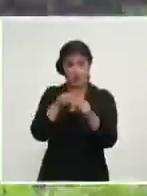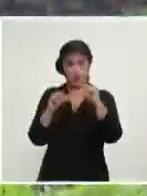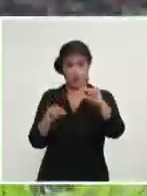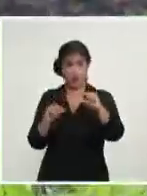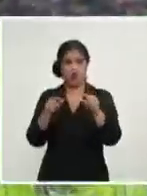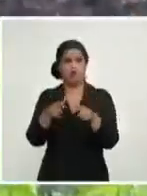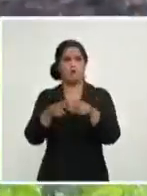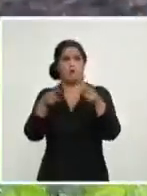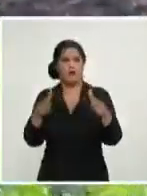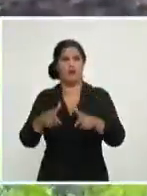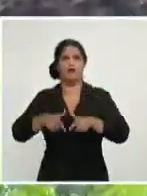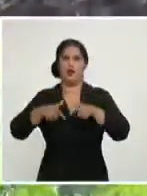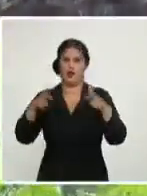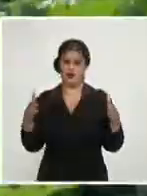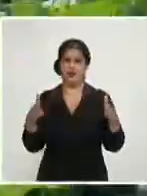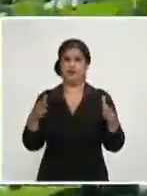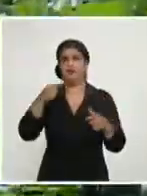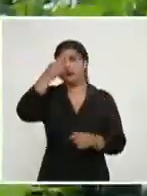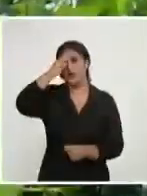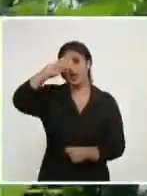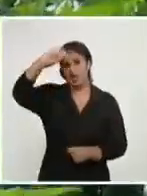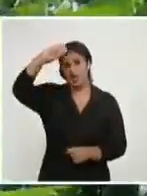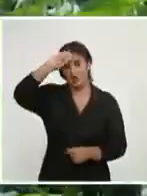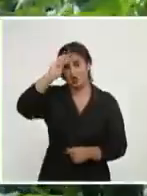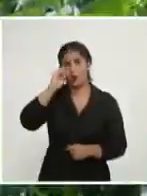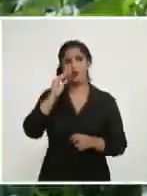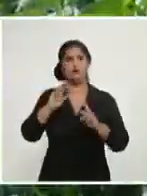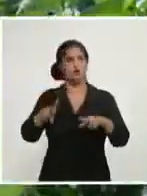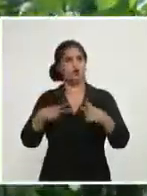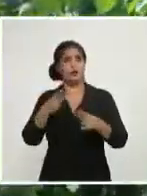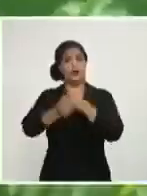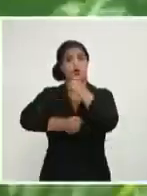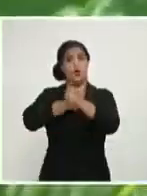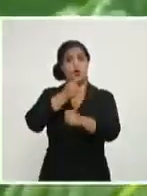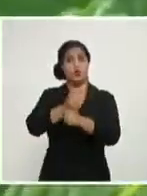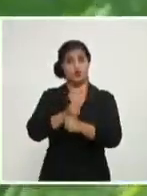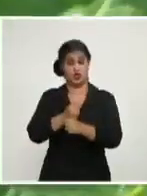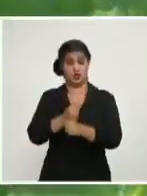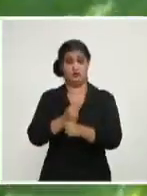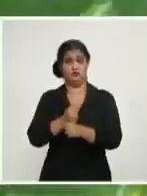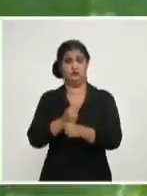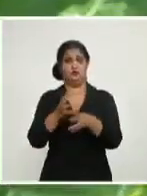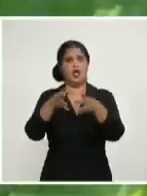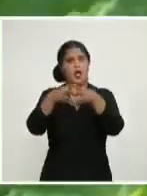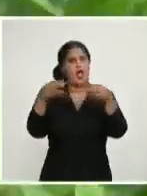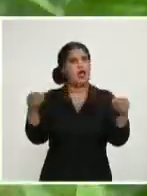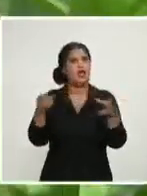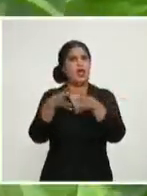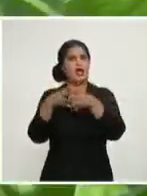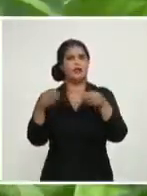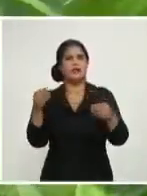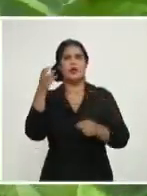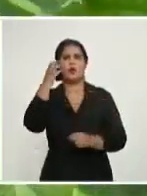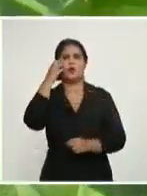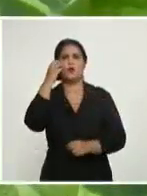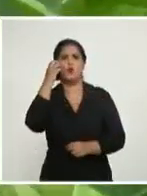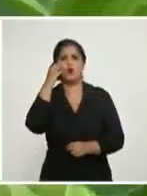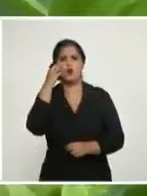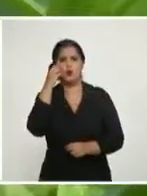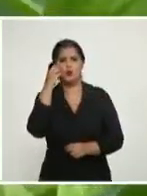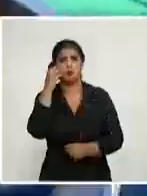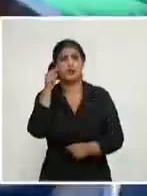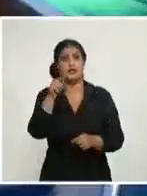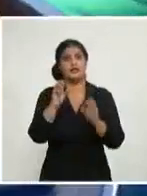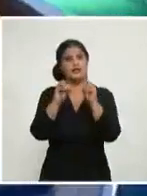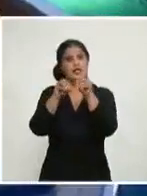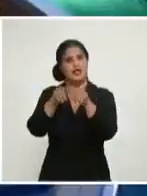lo desplazaron. En Cuba fue reactivado su uso en los 90 del pasado siglo, extendiéndose a todo el país en esa década, y